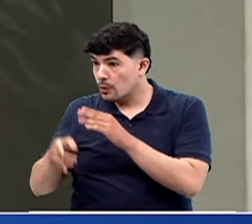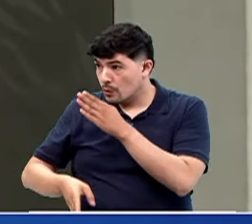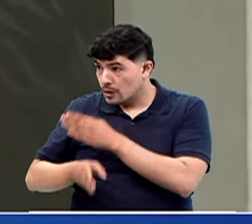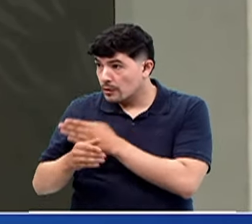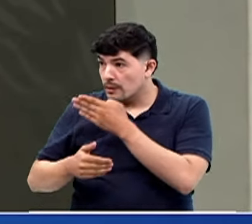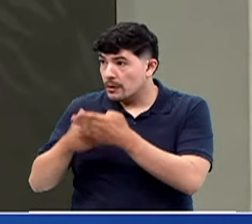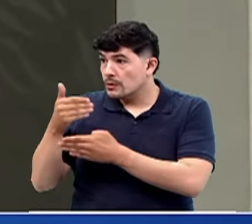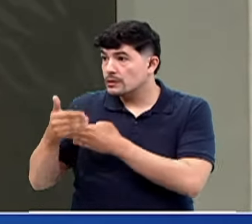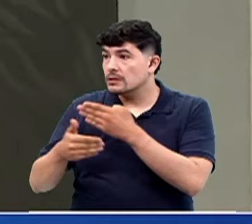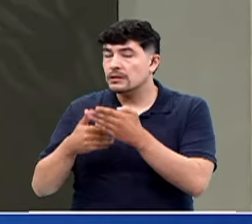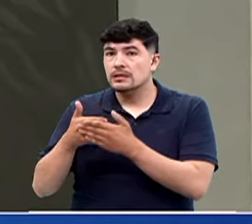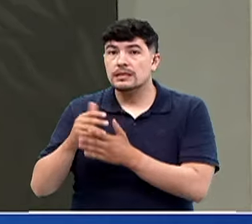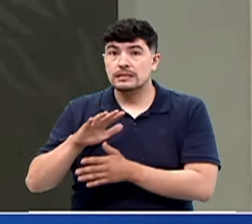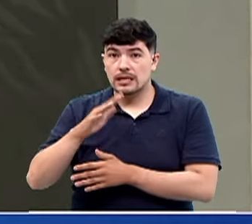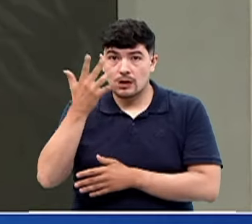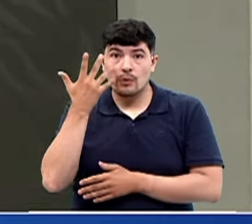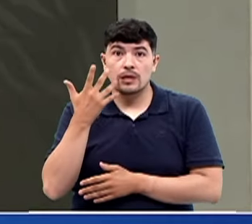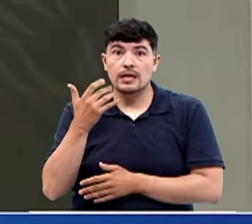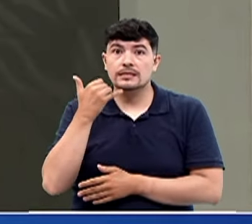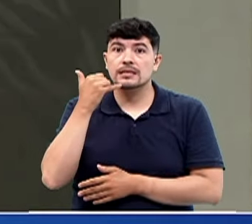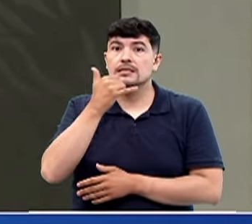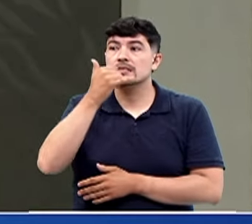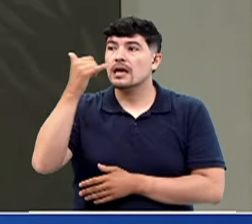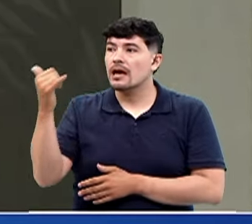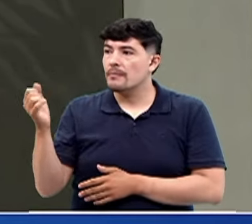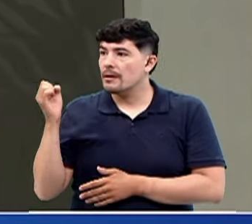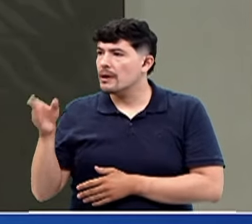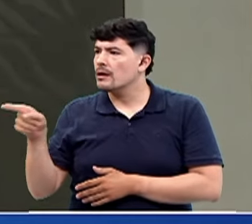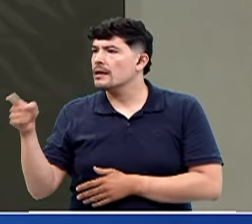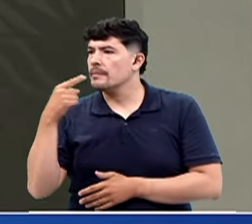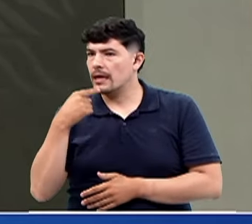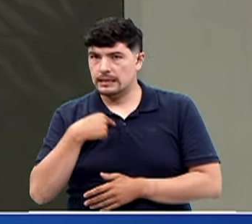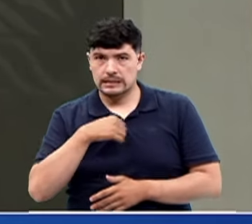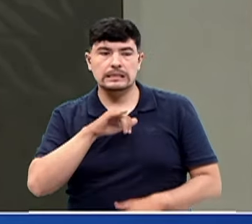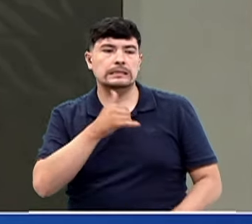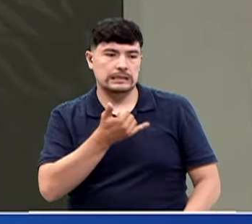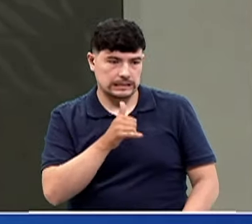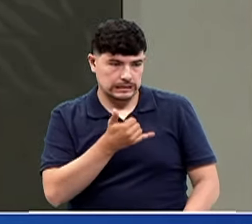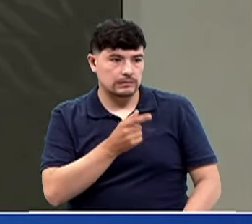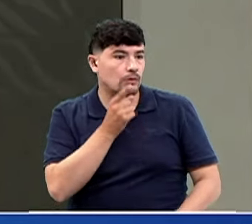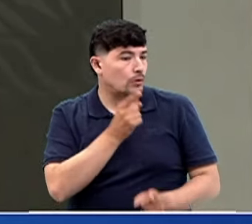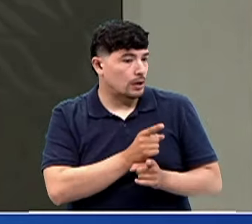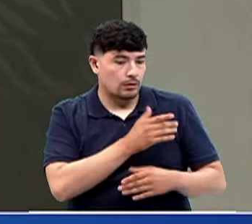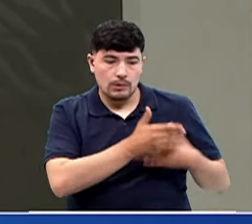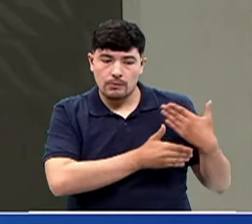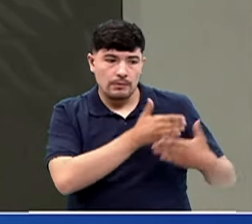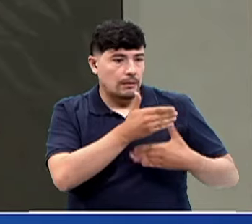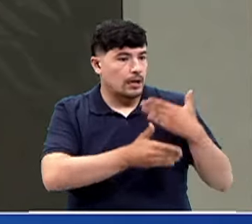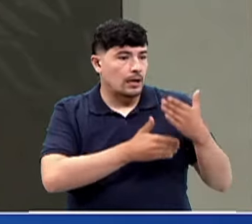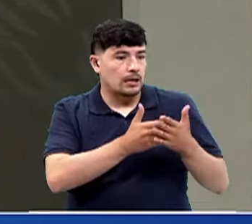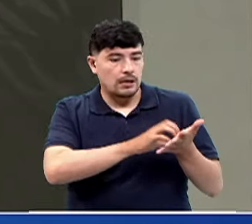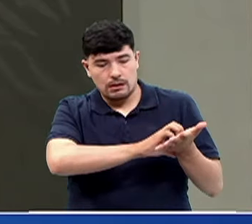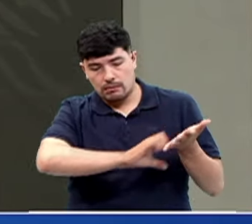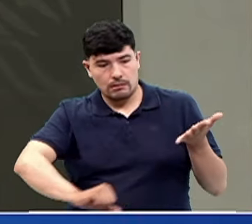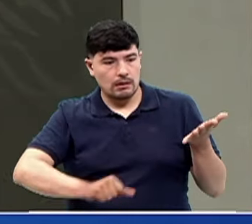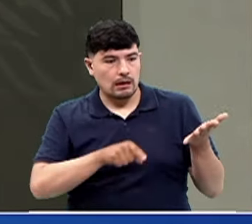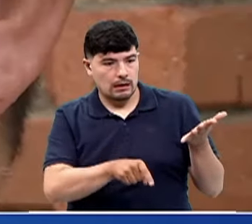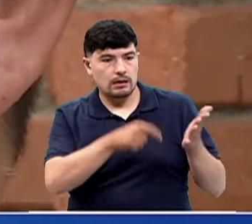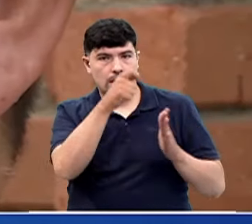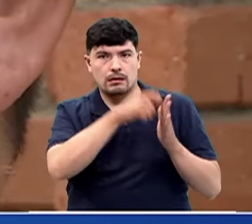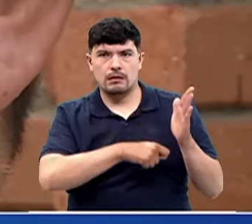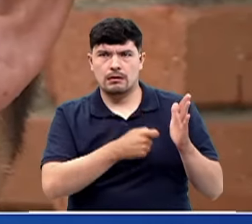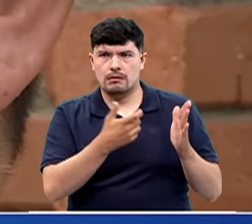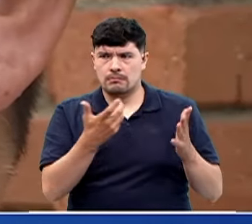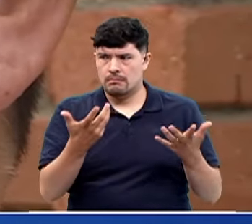curso a los 5 días me comuniqué yo con el banco y me dicen que efectivamente eso siguió su curso y que efectivamente se cobraron de la tarjeta